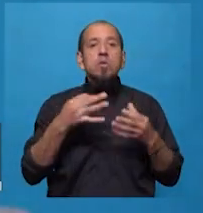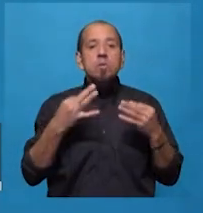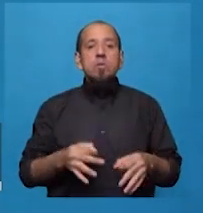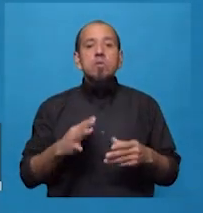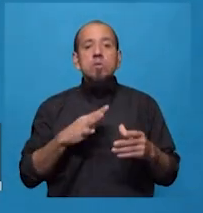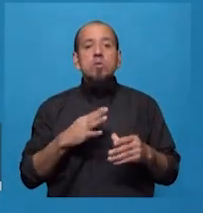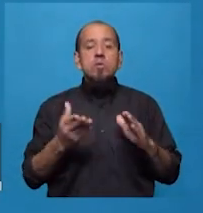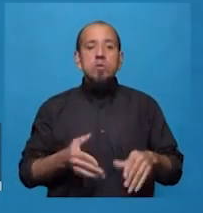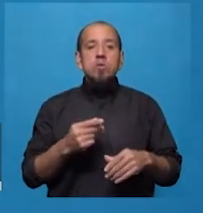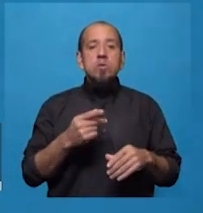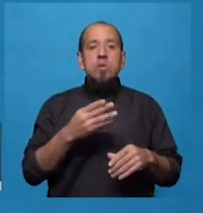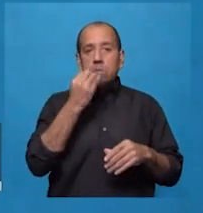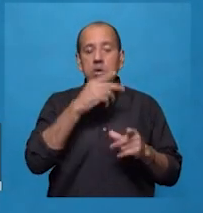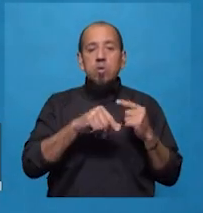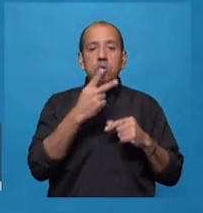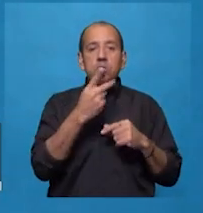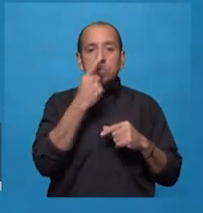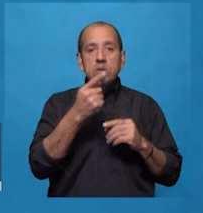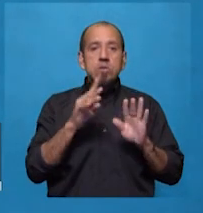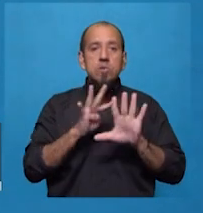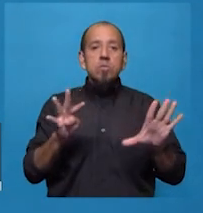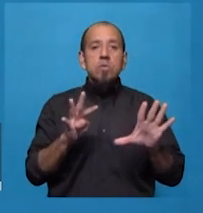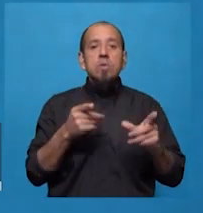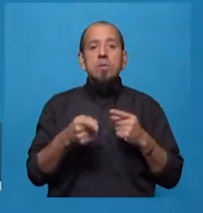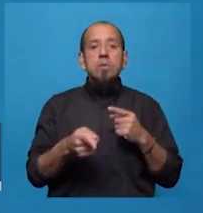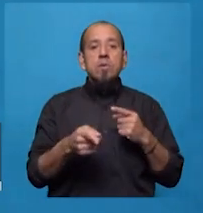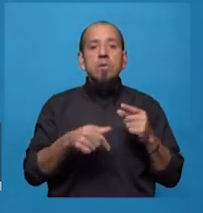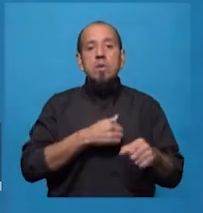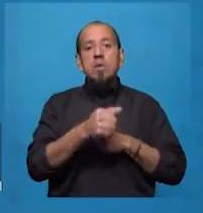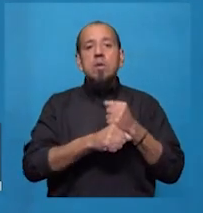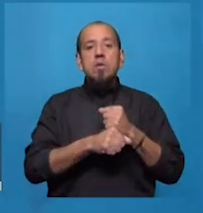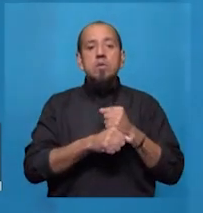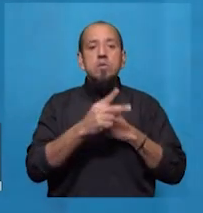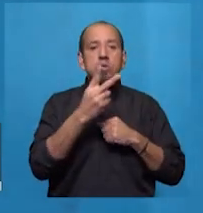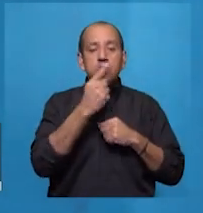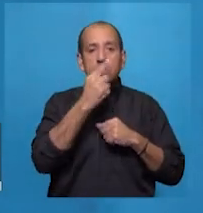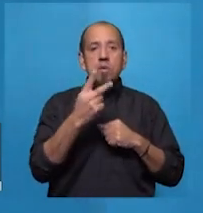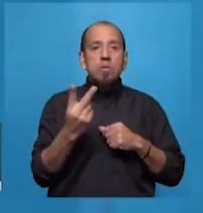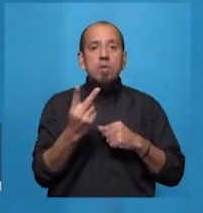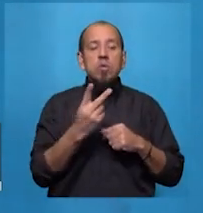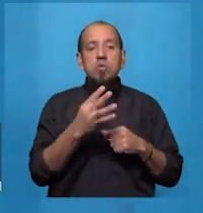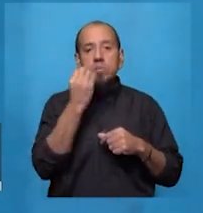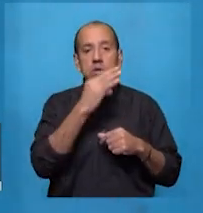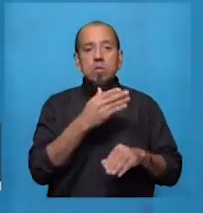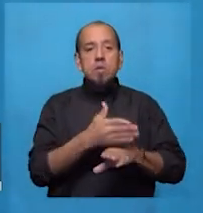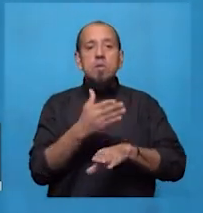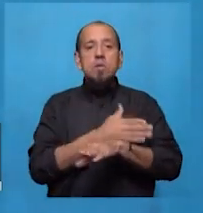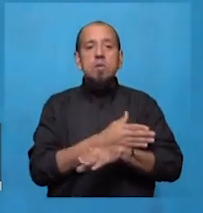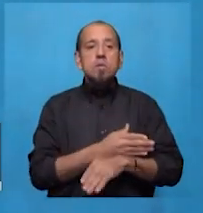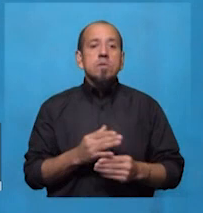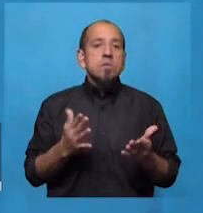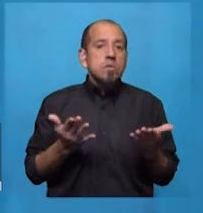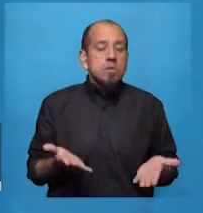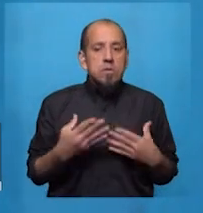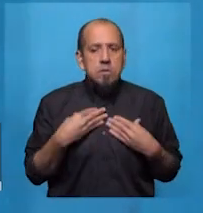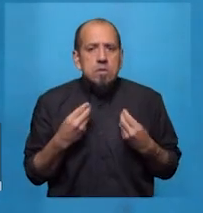estamos más seguros que en el 2019 que los números de los delitos de este año del 2022 están mejor que antes y por otro lado